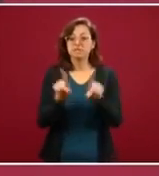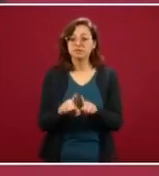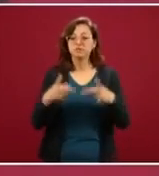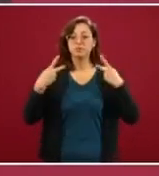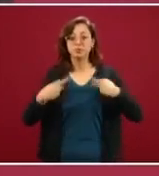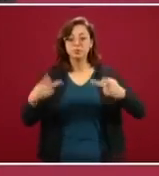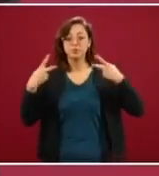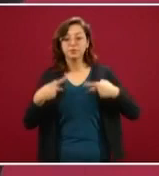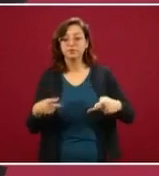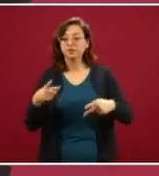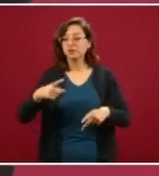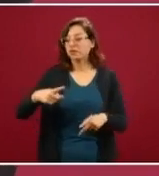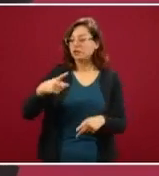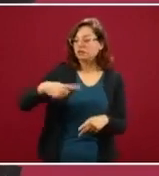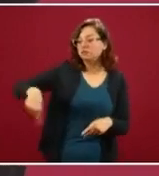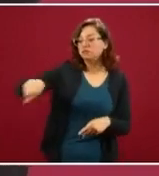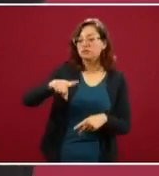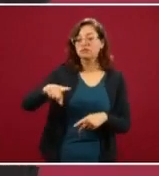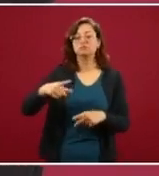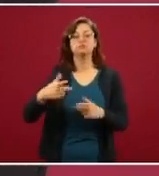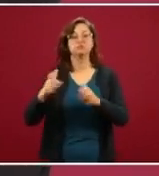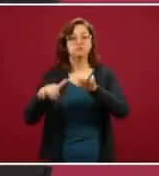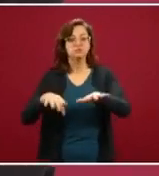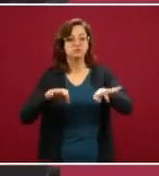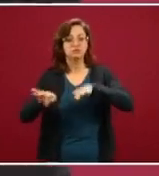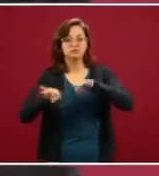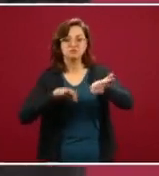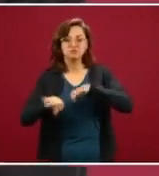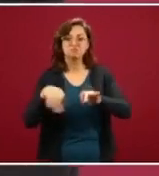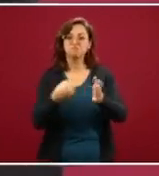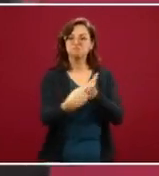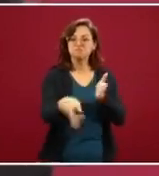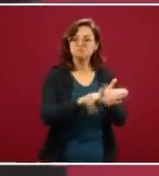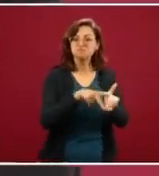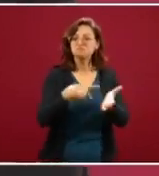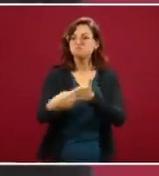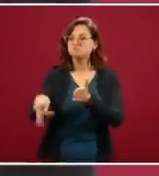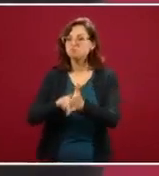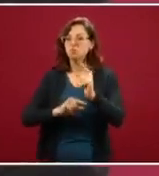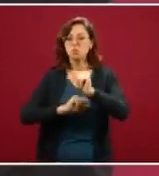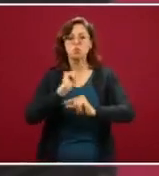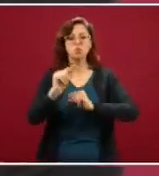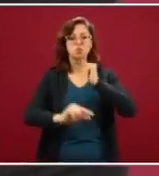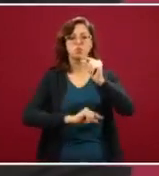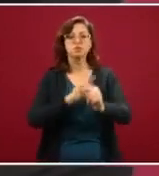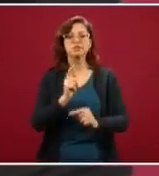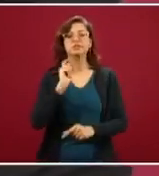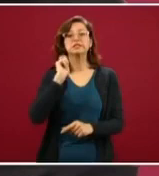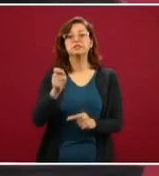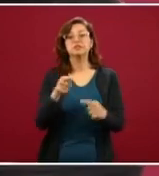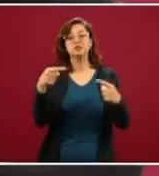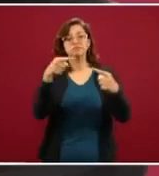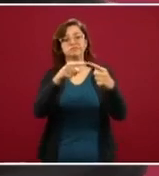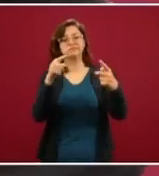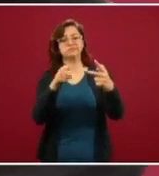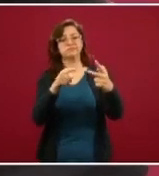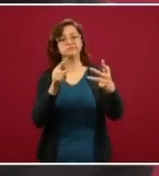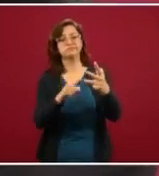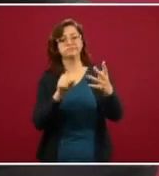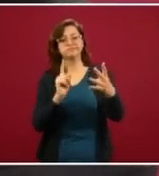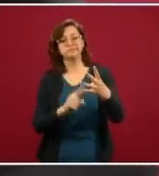basificando al personal de salud poco a poco, es decir, las 4 líneas principales: